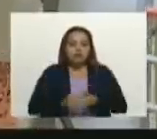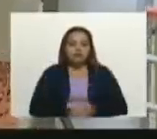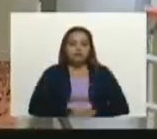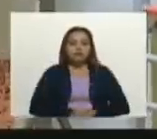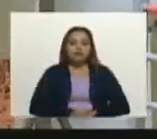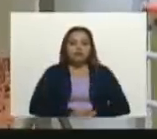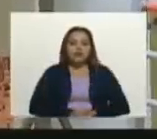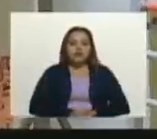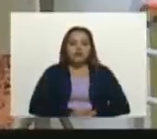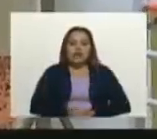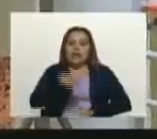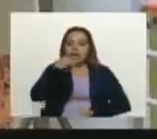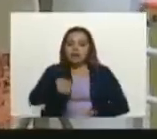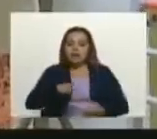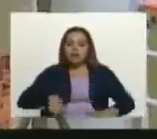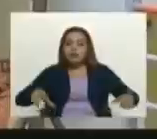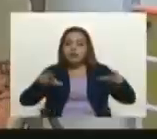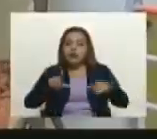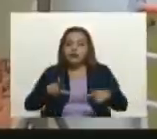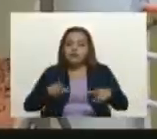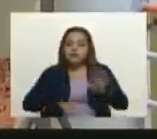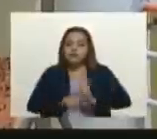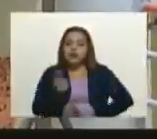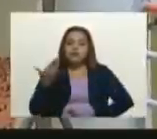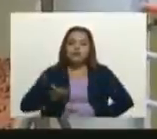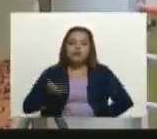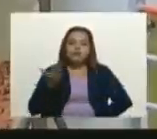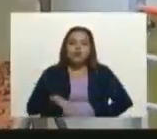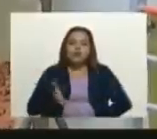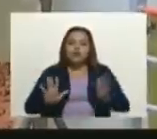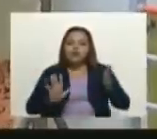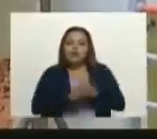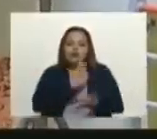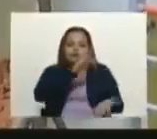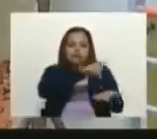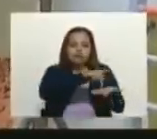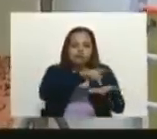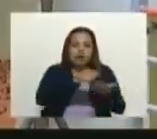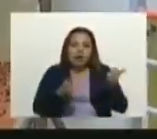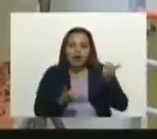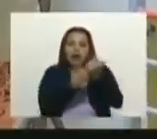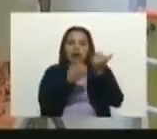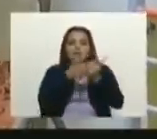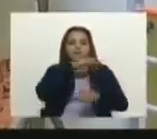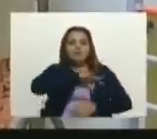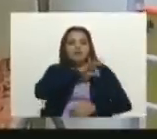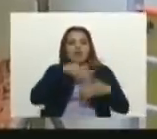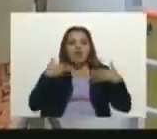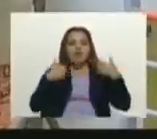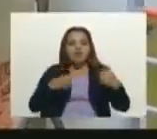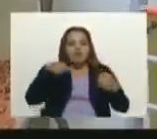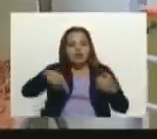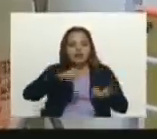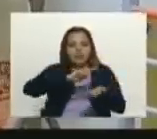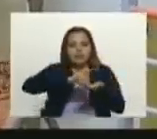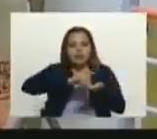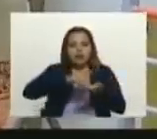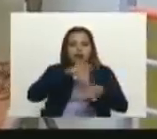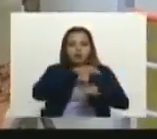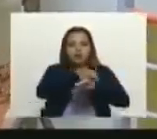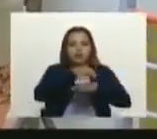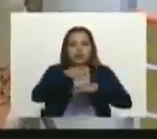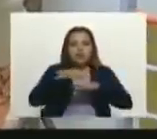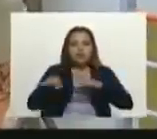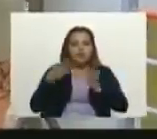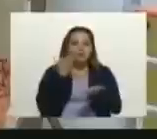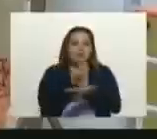convierte en el punto referente de asistencia social de salud en esta importante parroquia del municipio